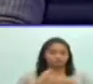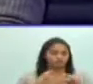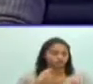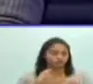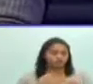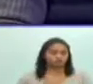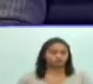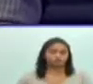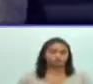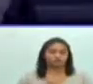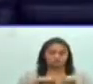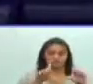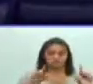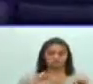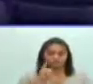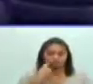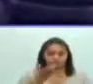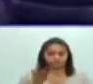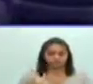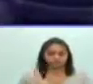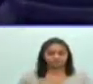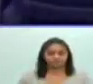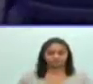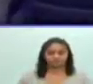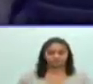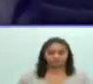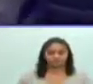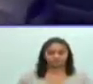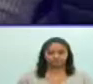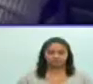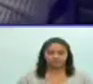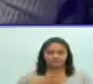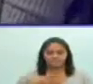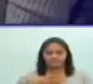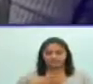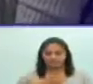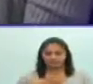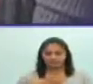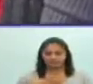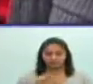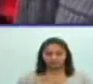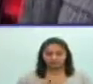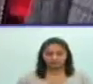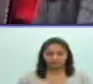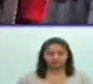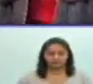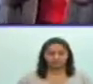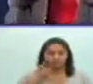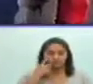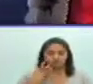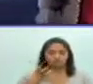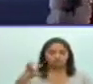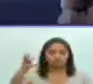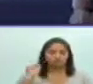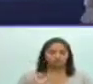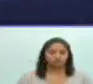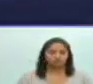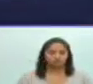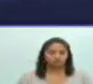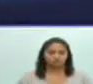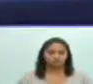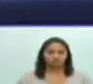el texto es el siguiente, perteneciente a este afamado crítico